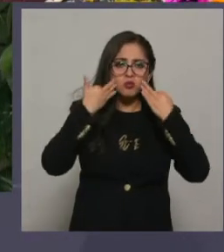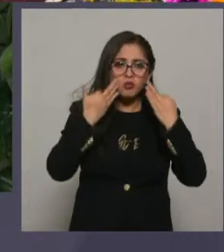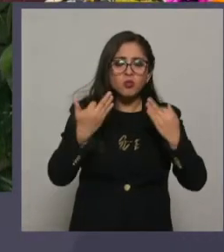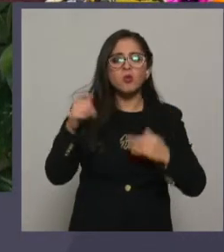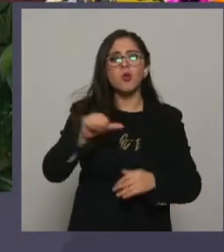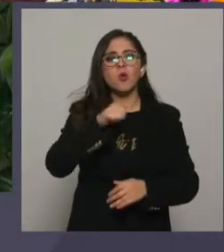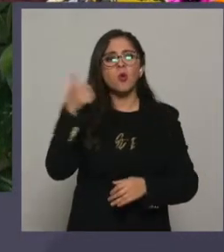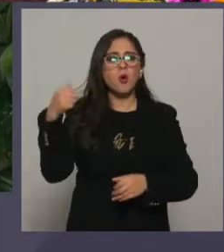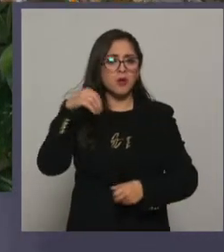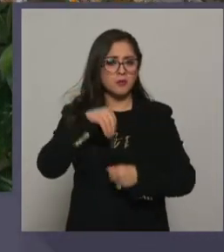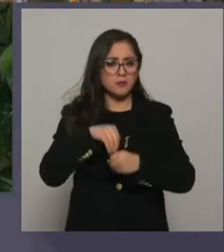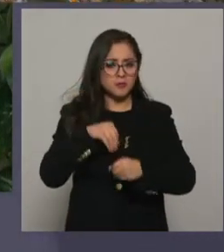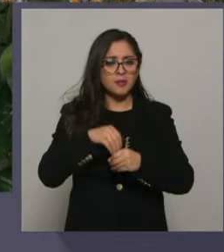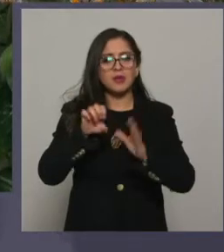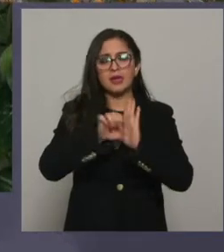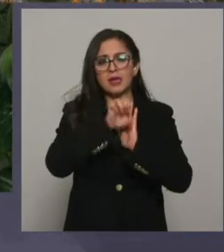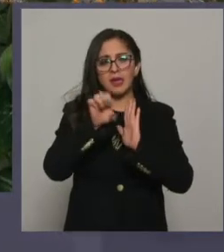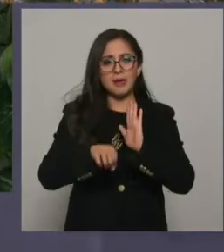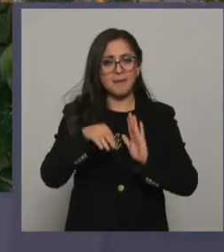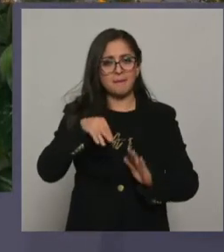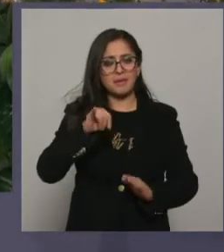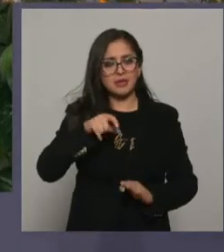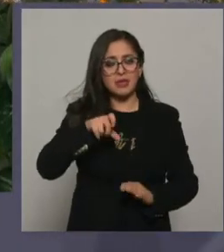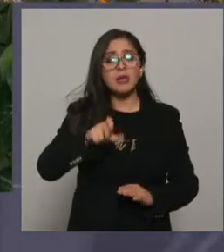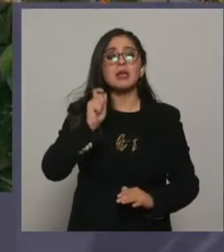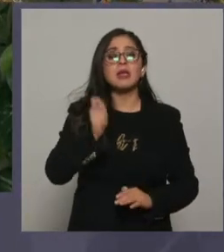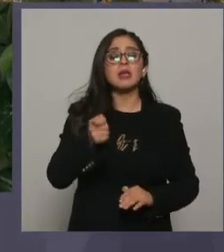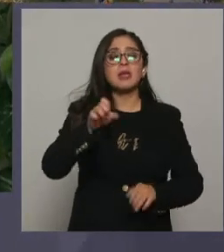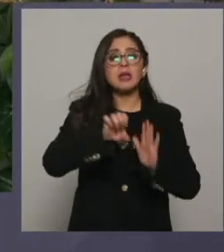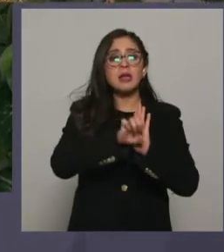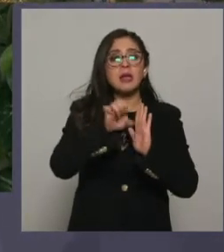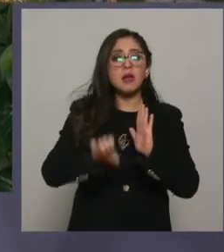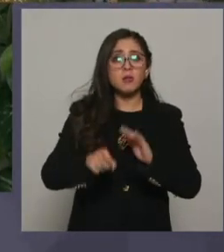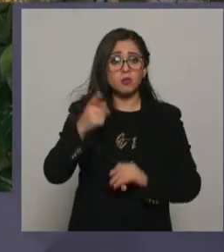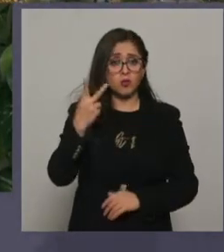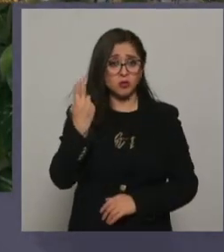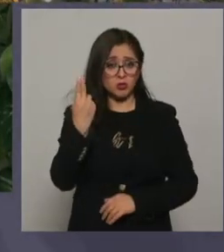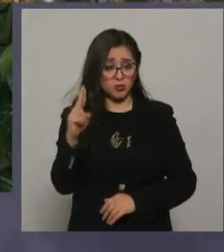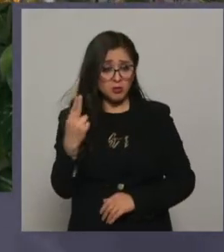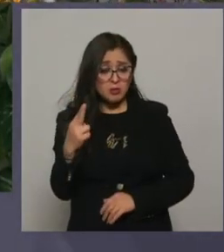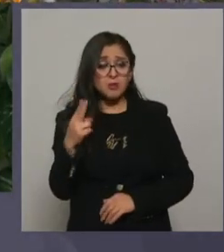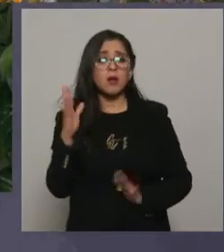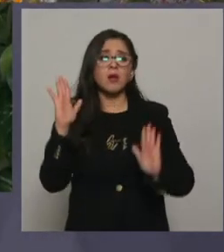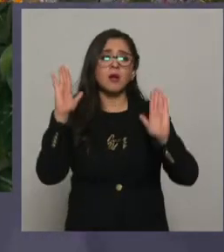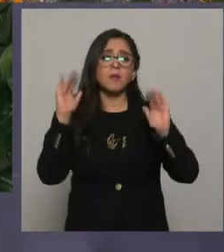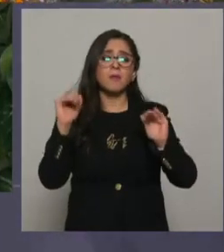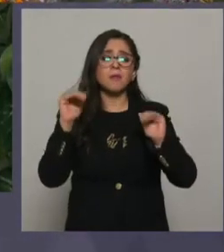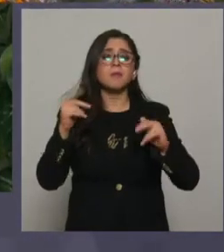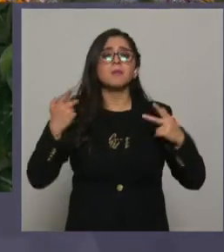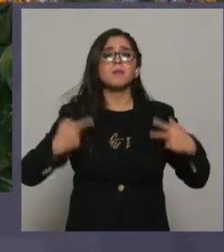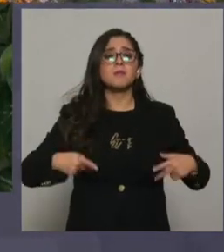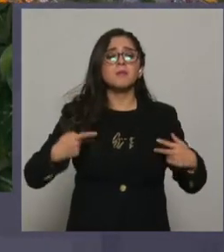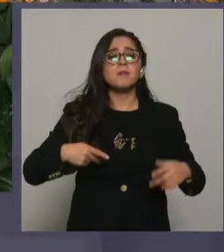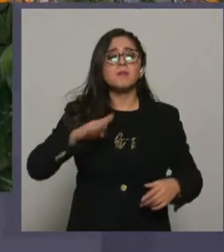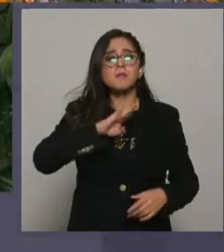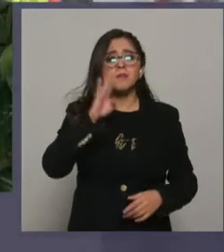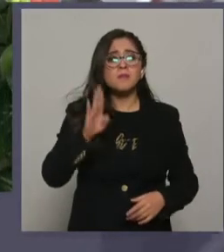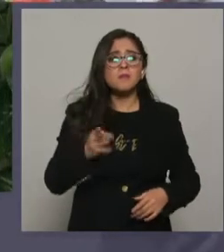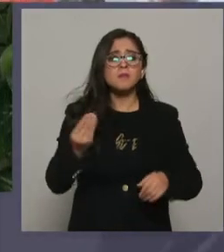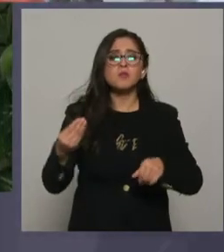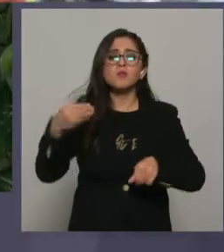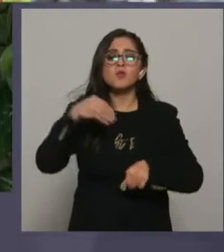Mixquic, el 2 de noviembre, que es mañana, se despide a los difuntos con la tradicional alumbrada,